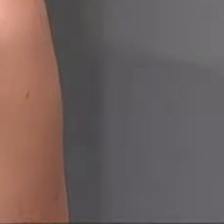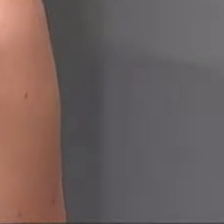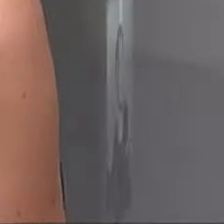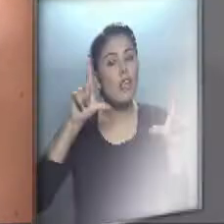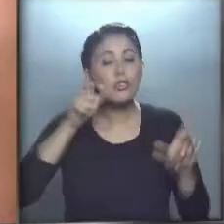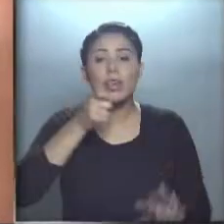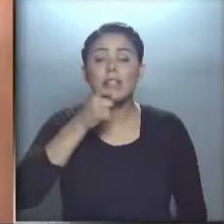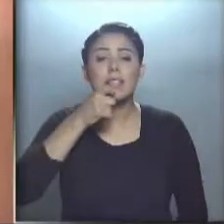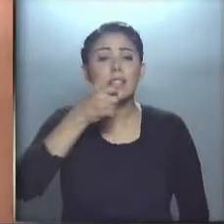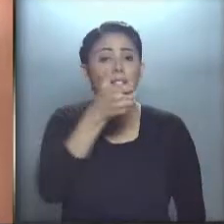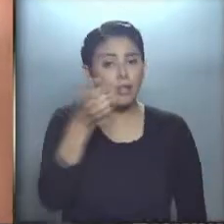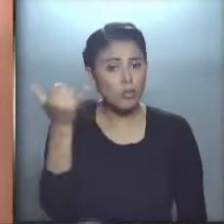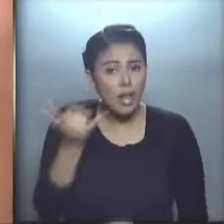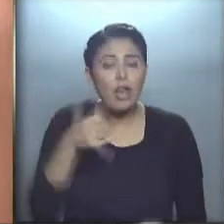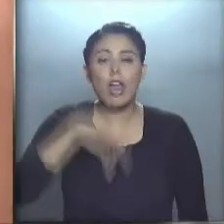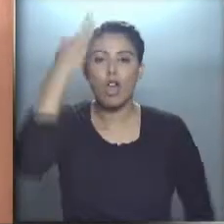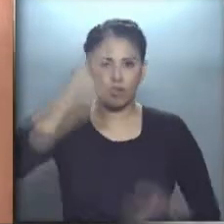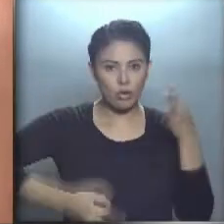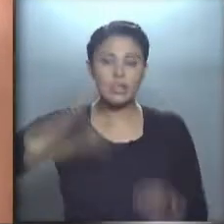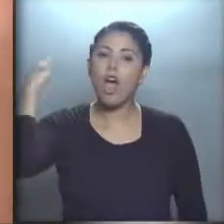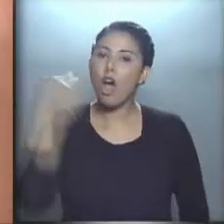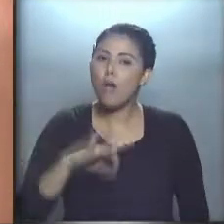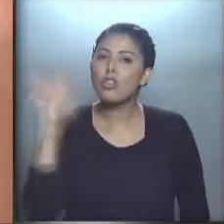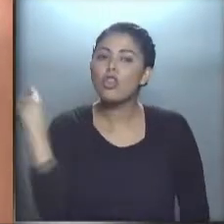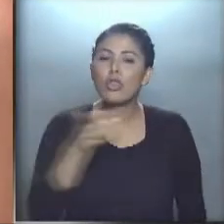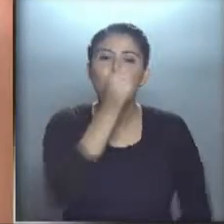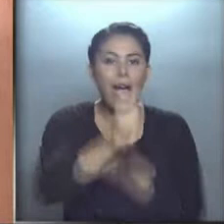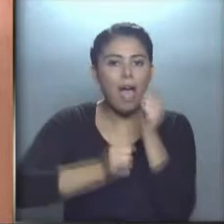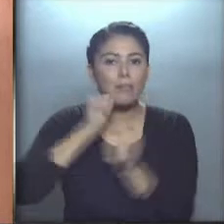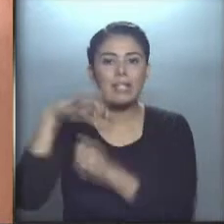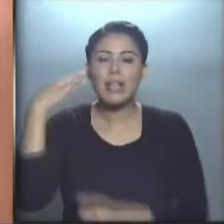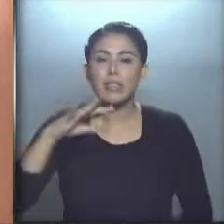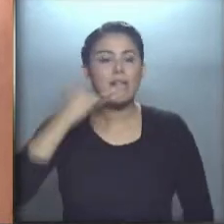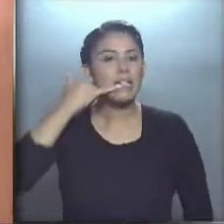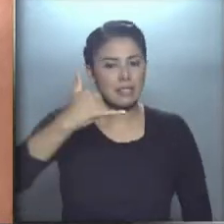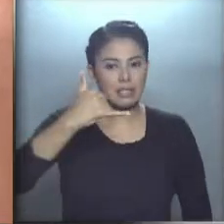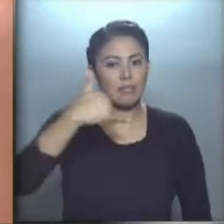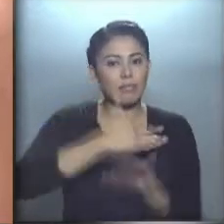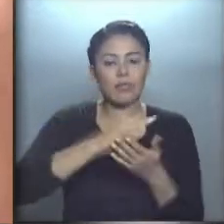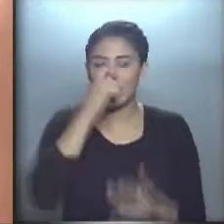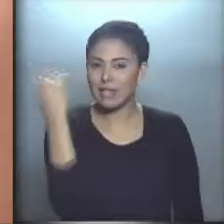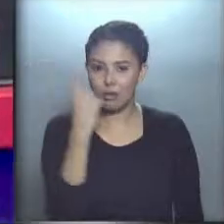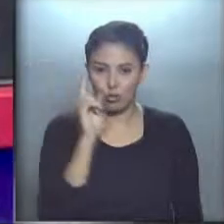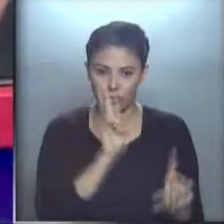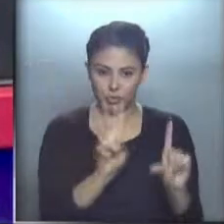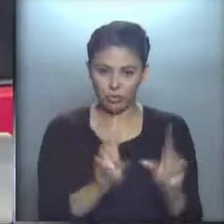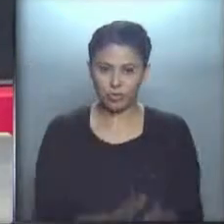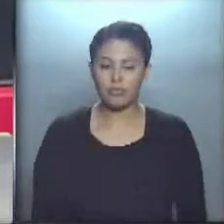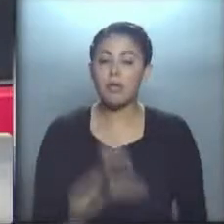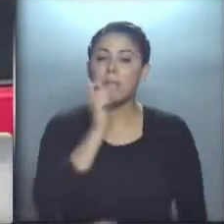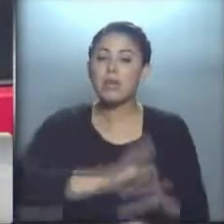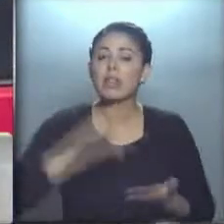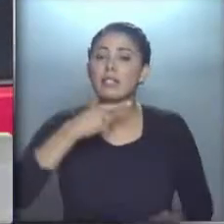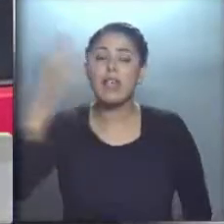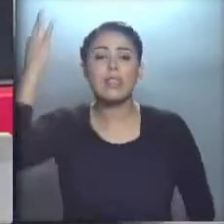Atención usuarios de telefonía celular, la justicia obliga a las compañías a fraccionar las llamadas en segundos. Un fallo de la